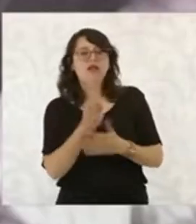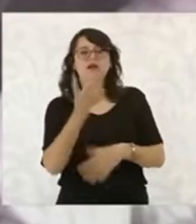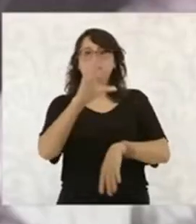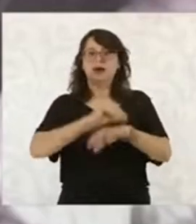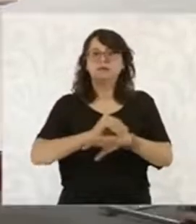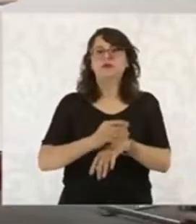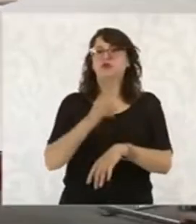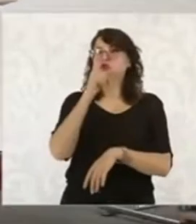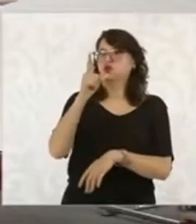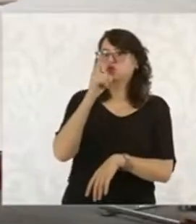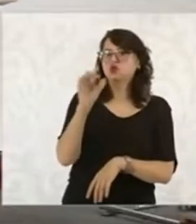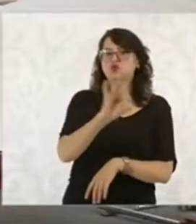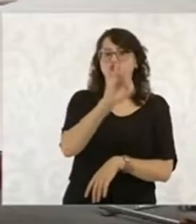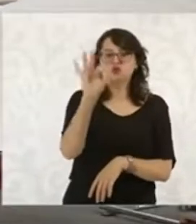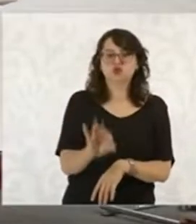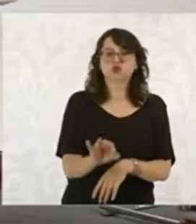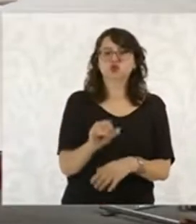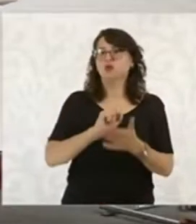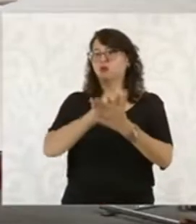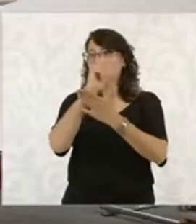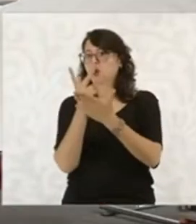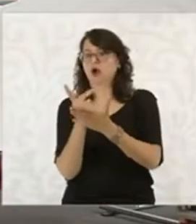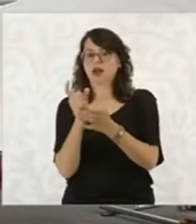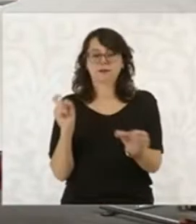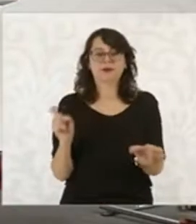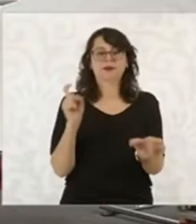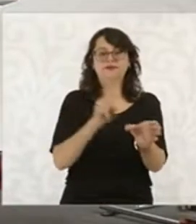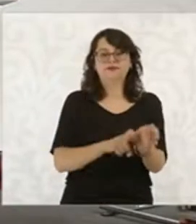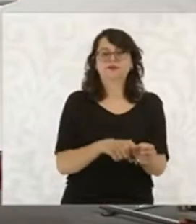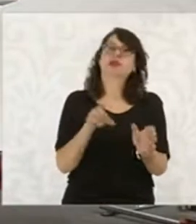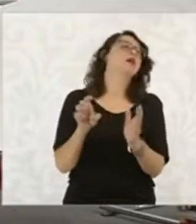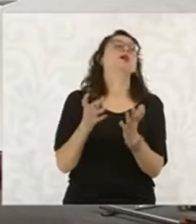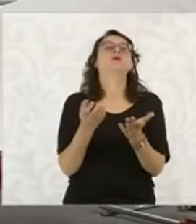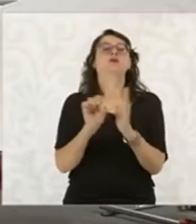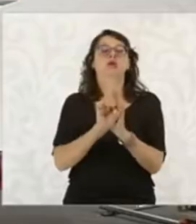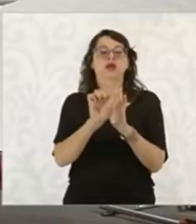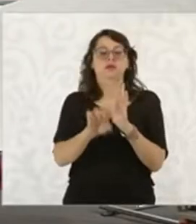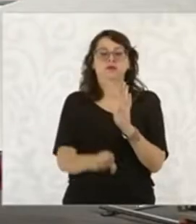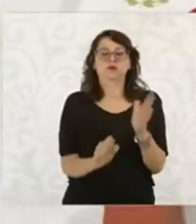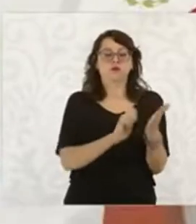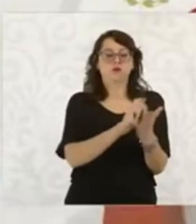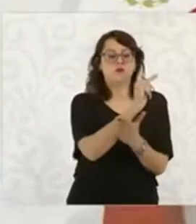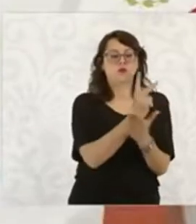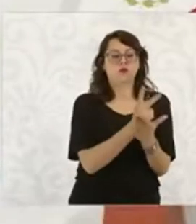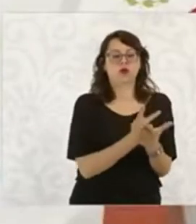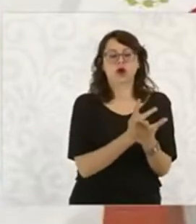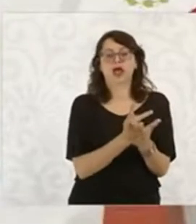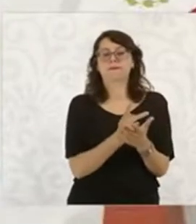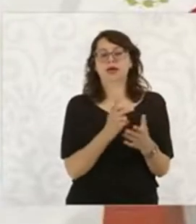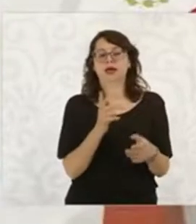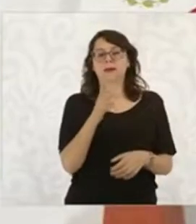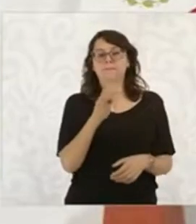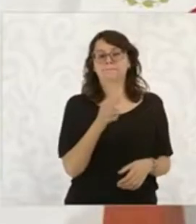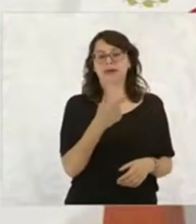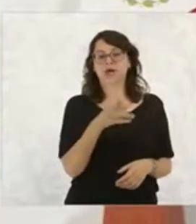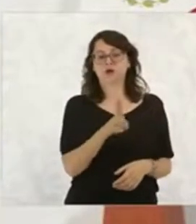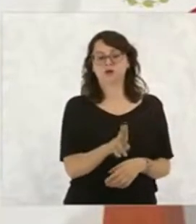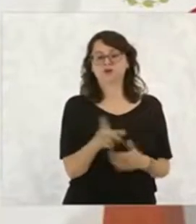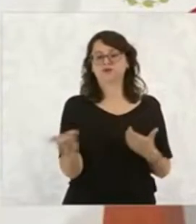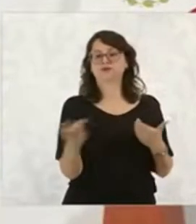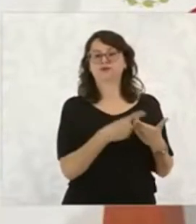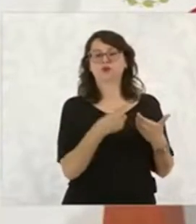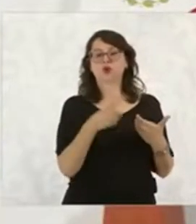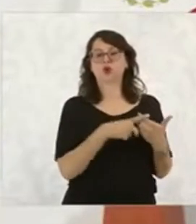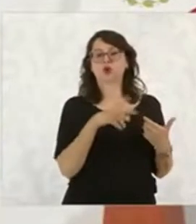Por ejemplo, el PEGUA que referíamos hace un rato, hoy se le otorga a más de 89,000 productores. De ese